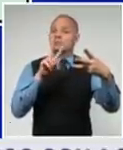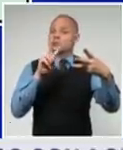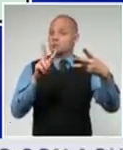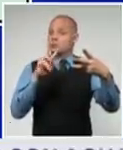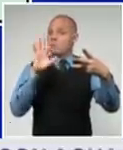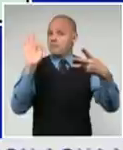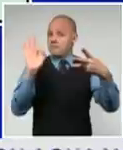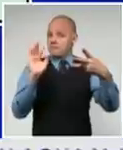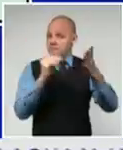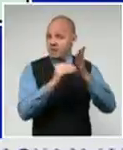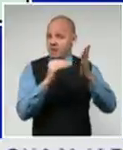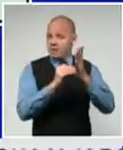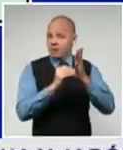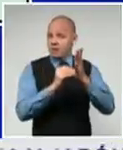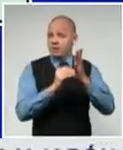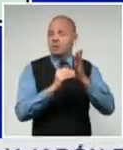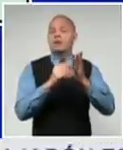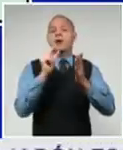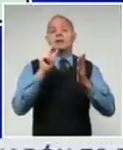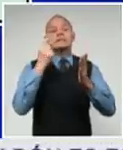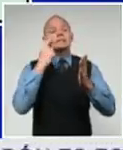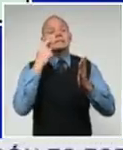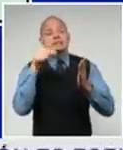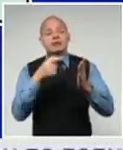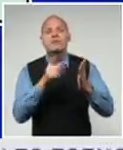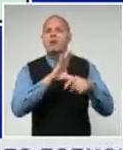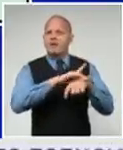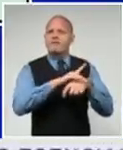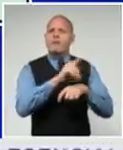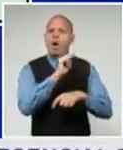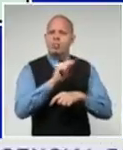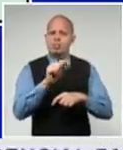82.402 casos diagnosticados y